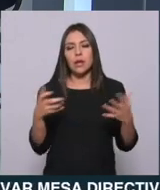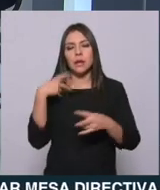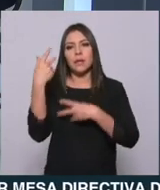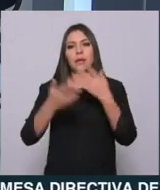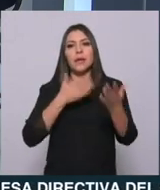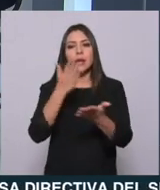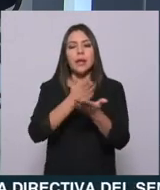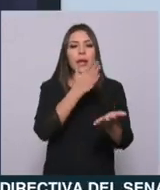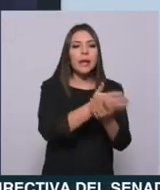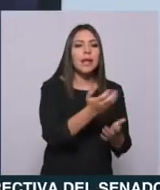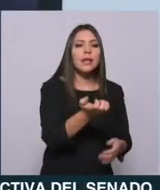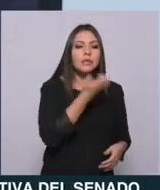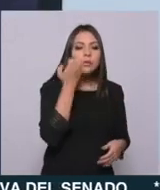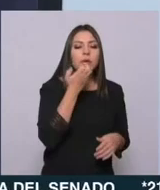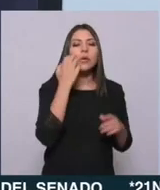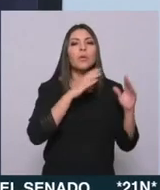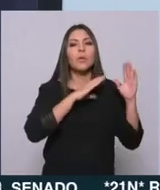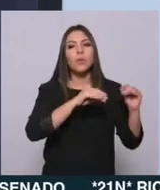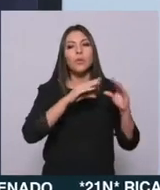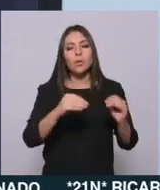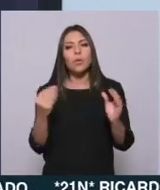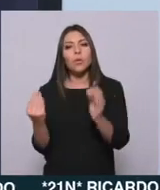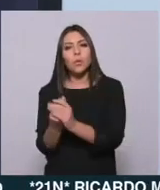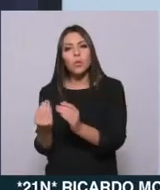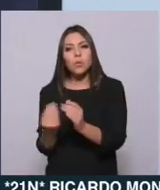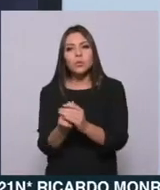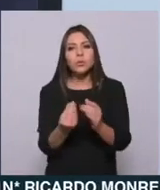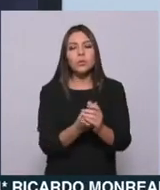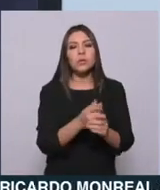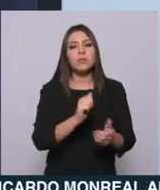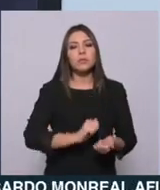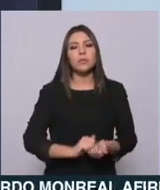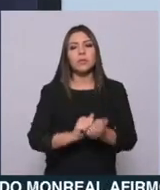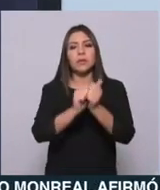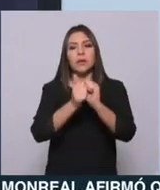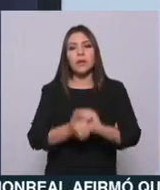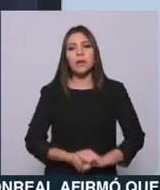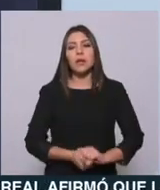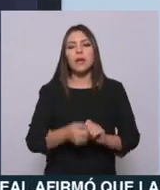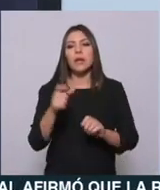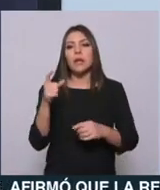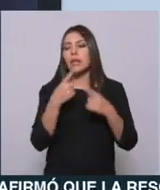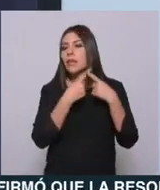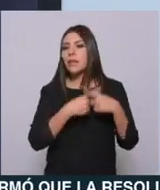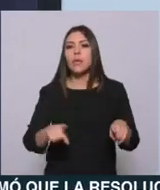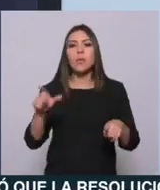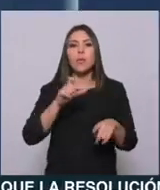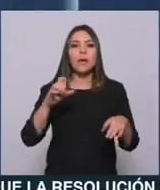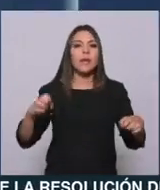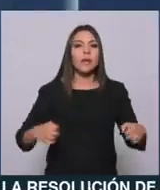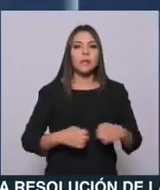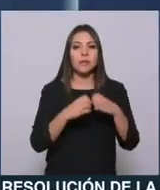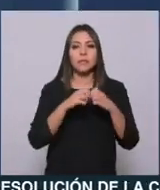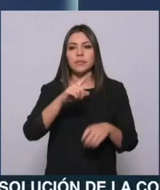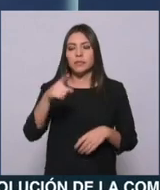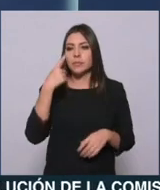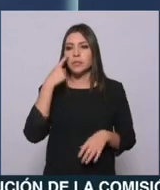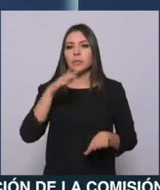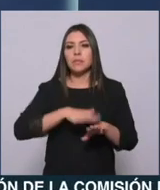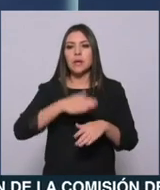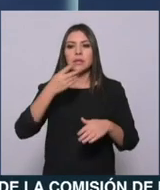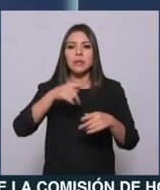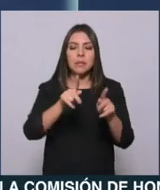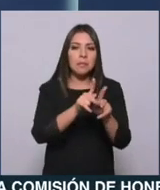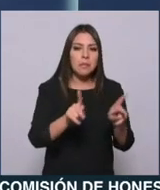las escuelas, darles estos cursos, estas pequeñas capacitaciones que hacen la diferencia en un momento de emergencia. Nos van a ver cada vez más en las calles, en las plazas, en las